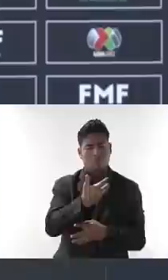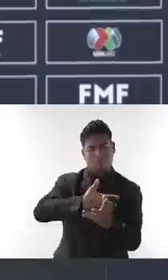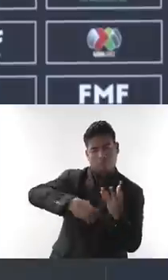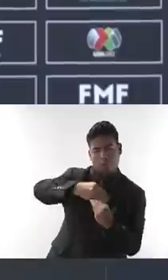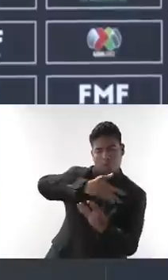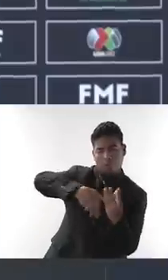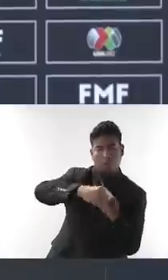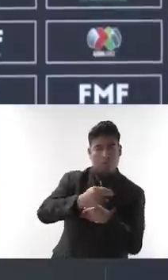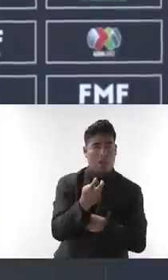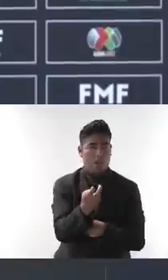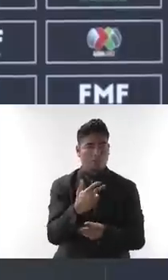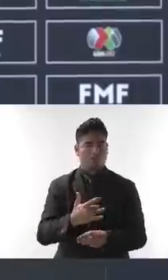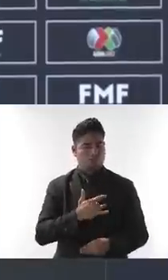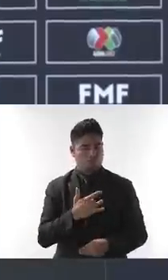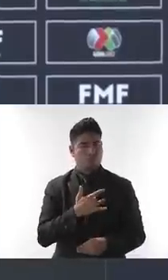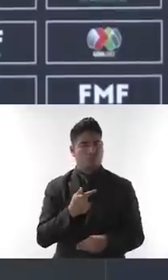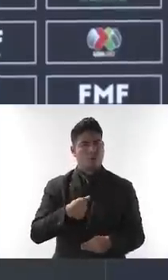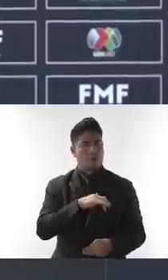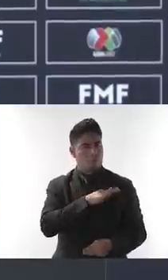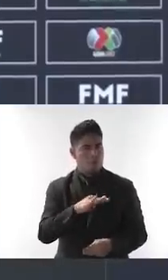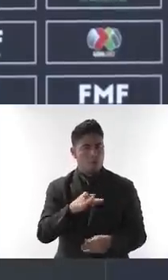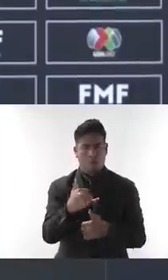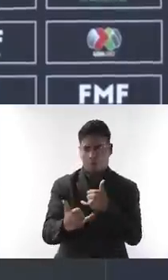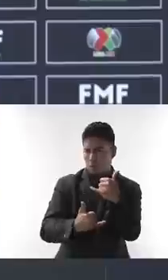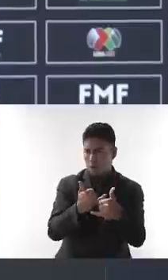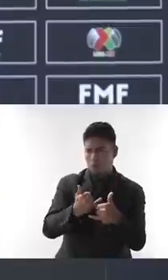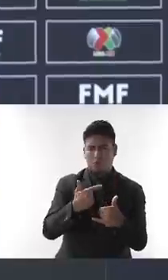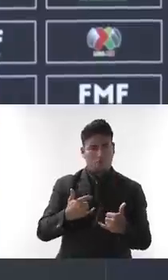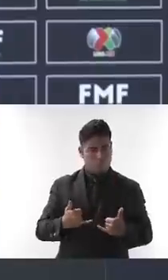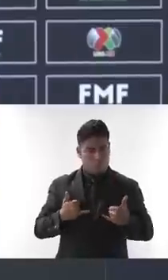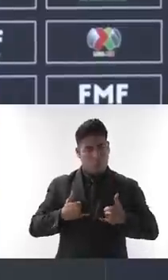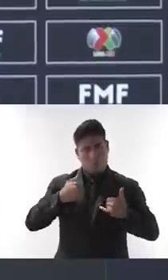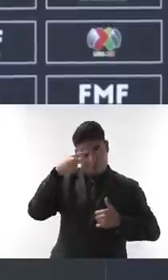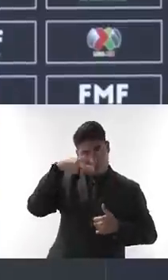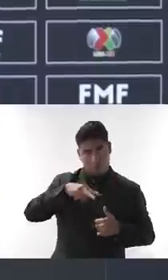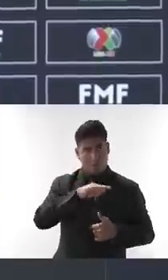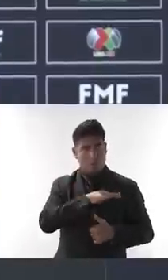más confianza para jugadores jóvenes mexicanos.